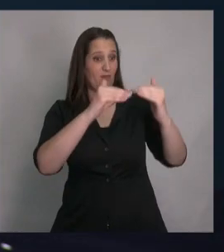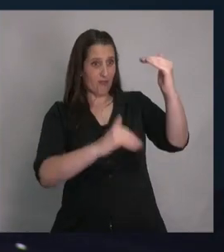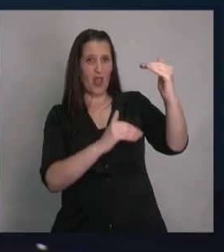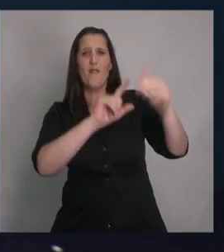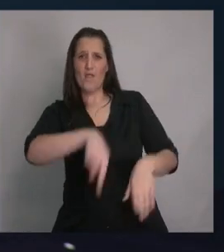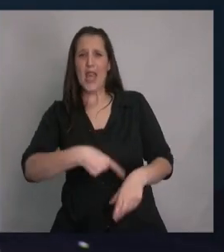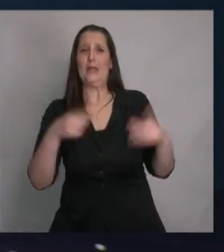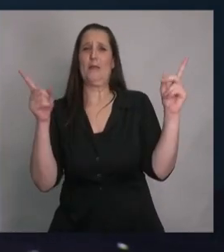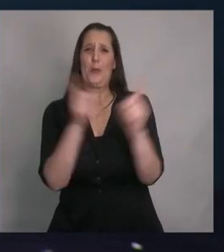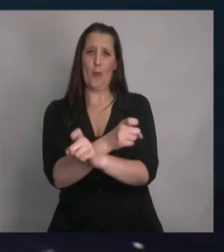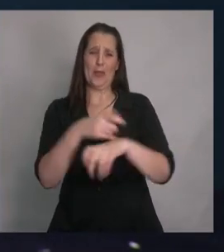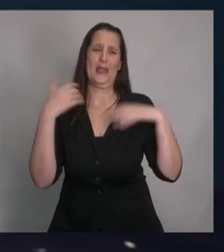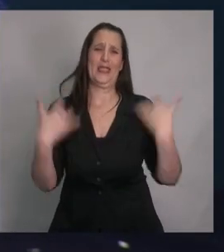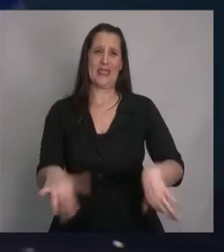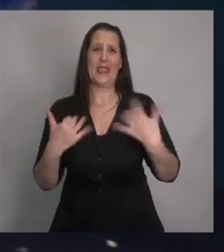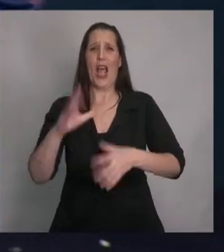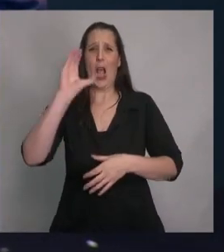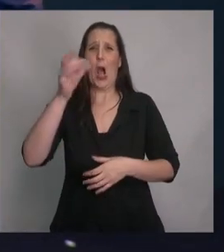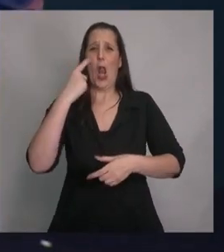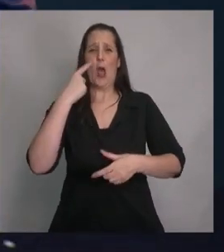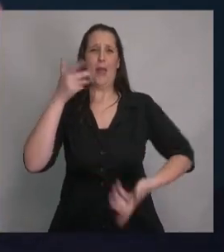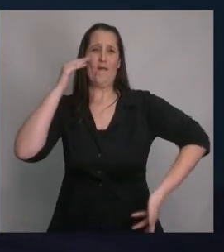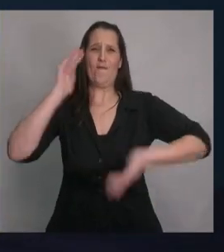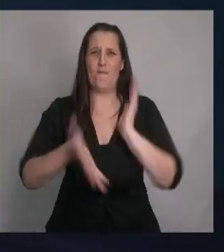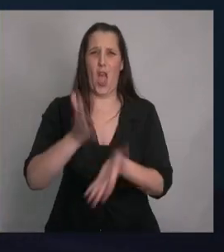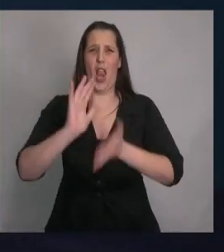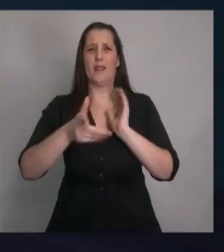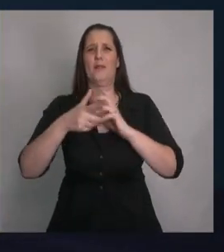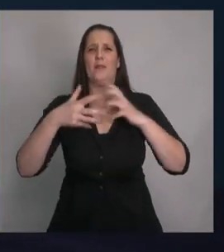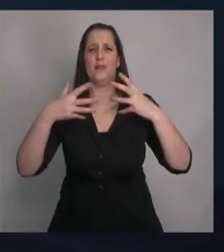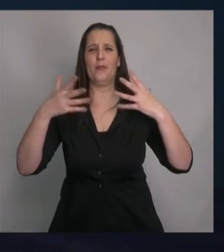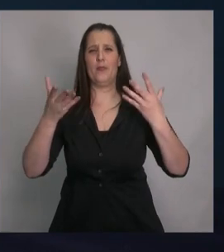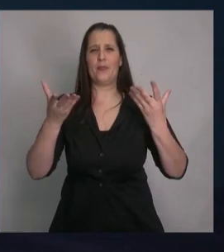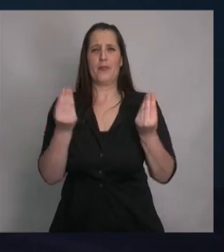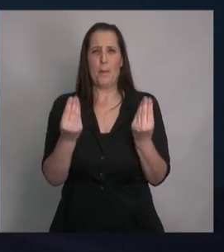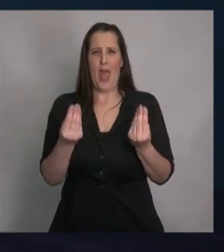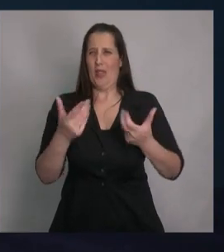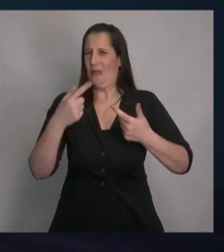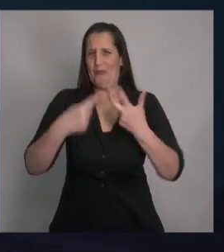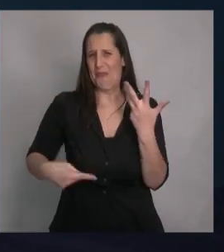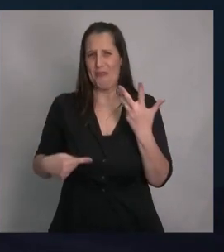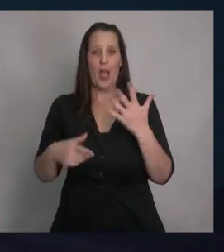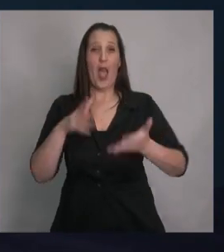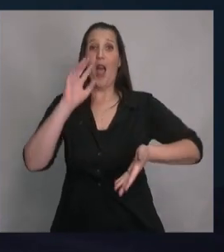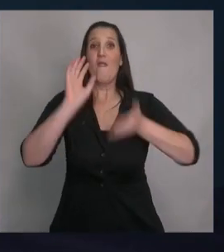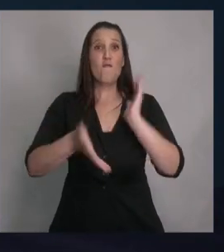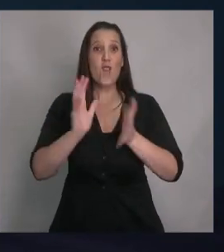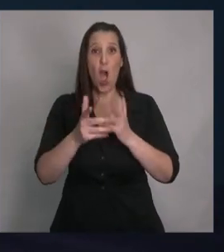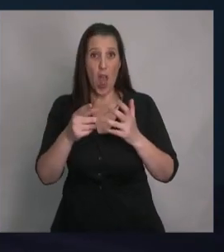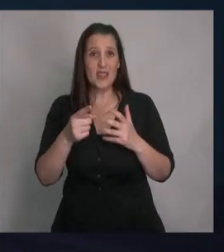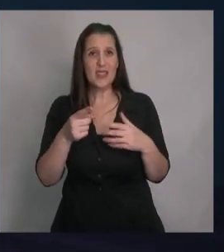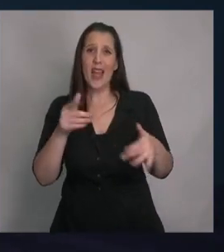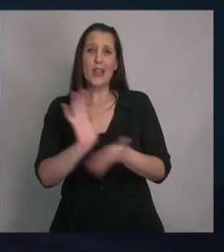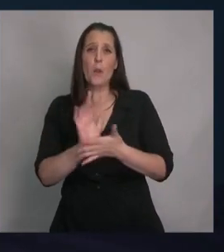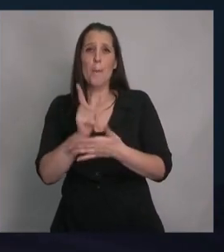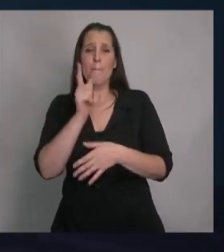Colombia, la violencia, el terror y la violencia ha construido una especie de anestesia